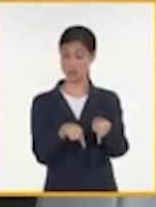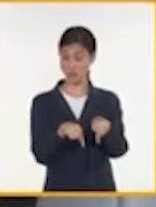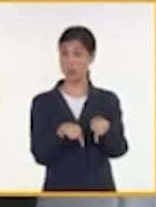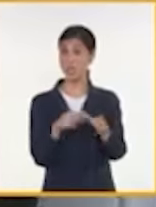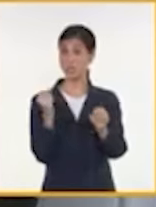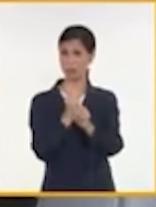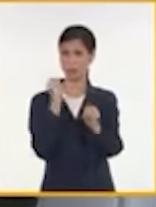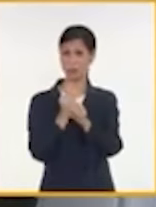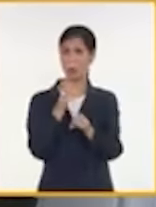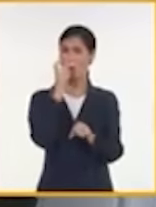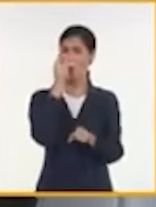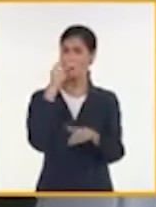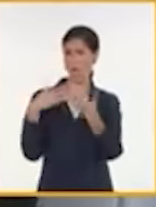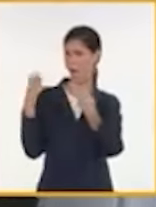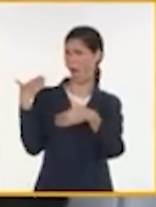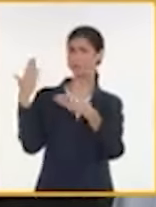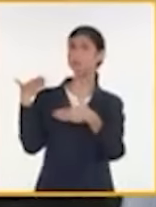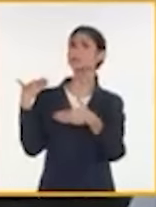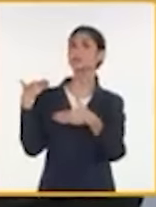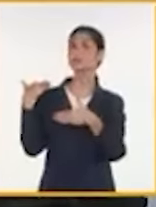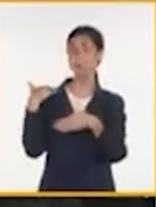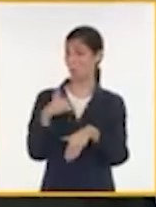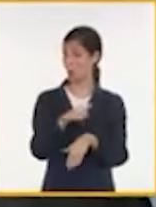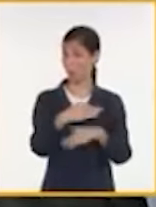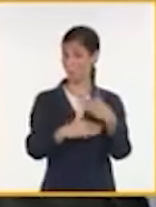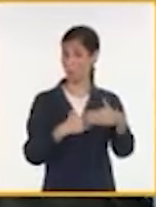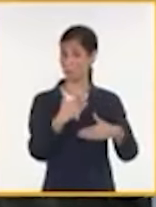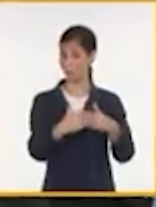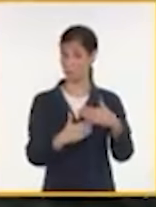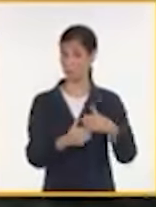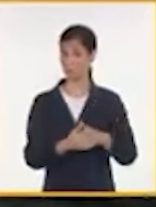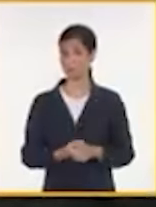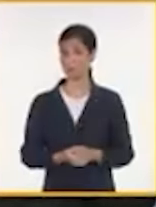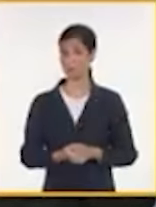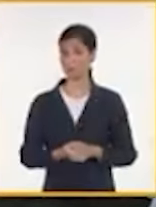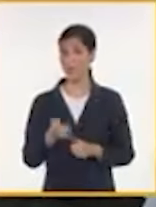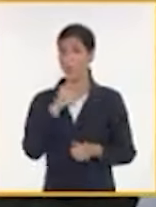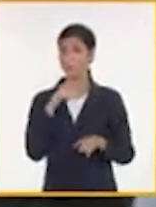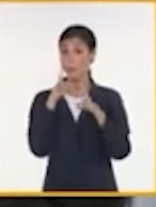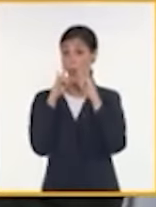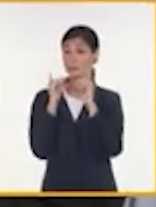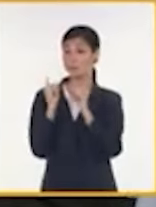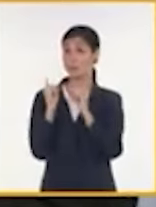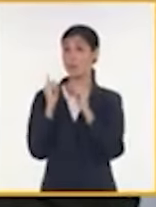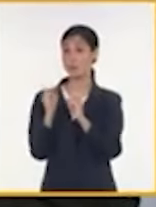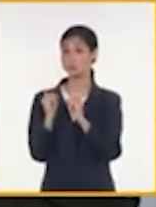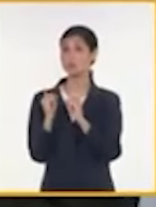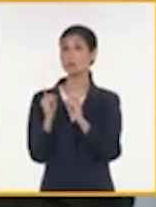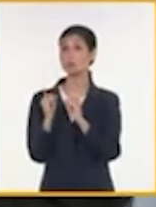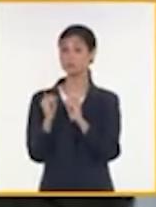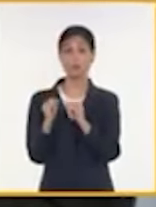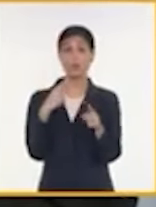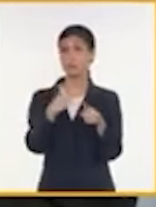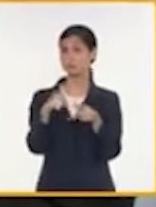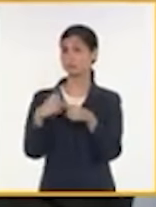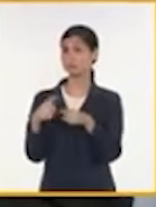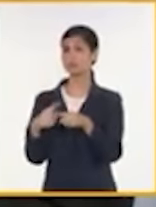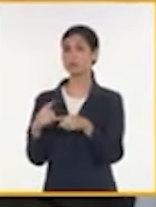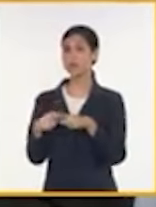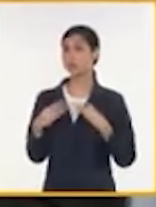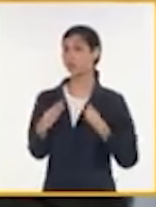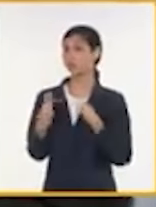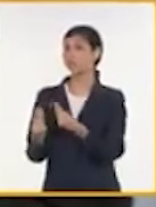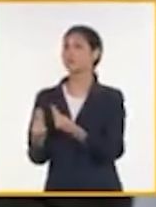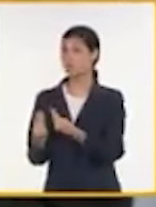Estados Unidos entregó información del sistema eléctrico su operatoria y los sistemas de Comunicaciones y redes en el